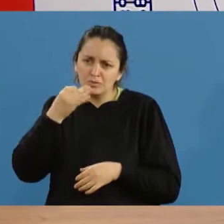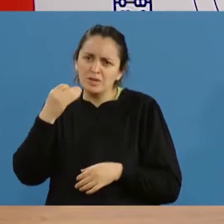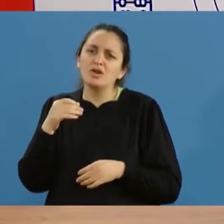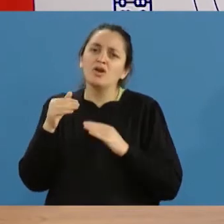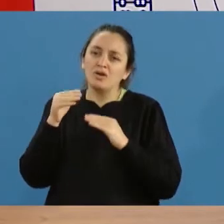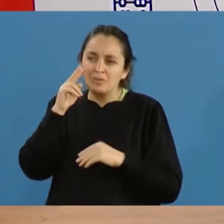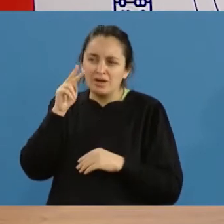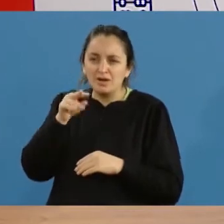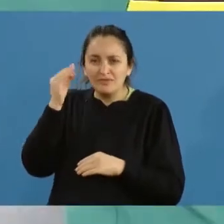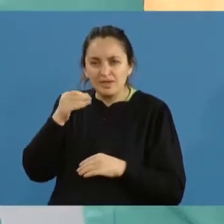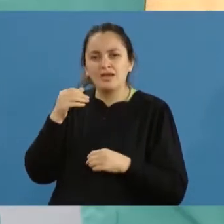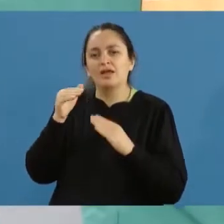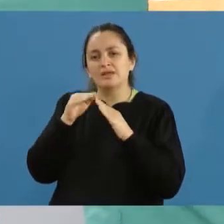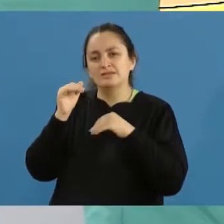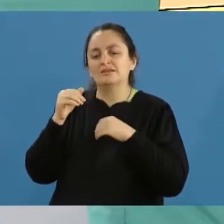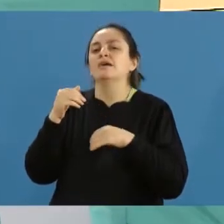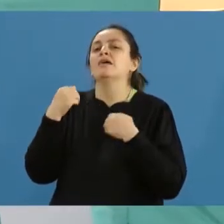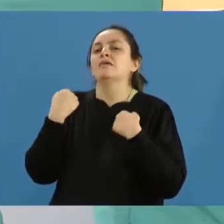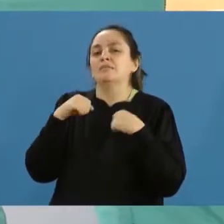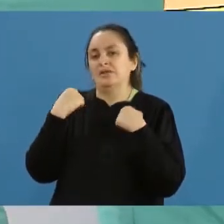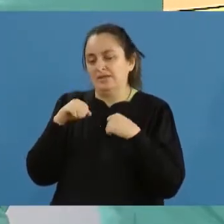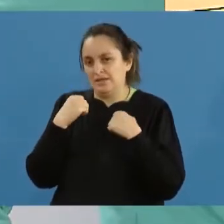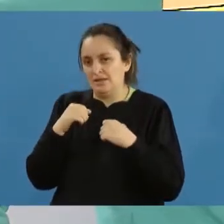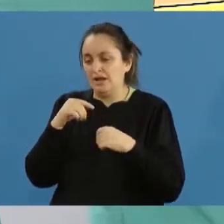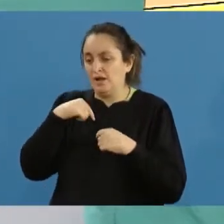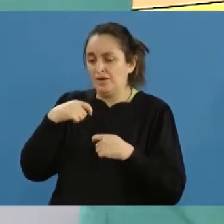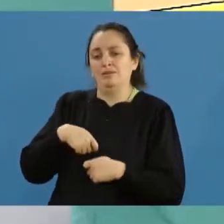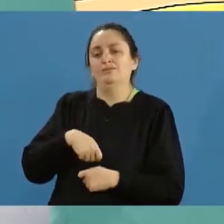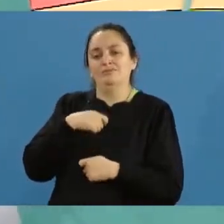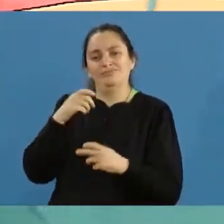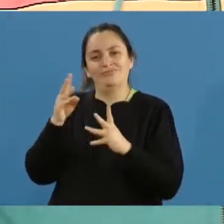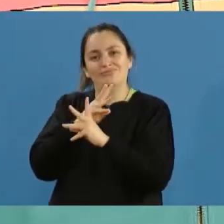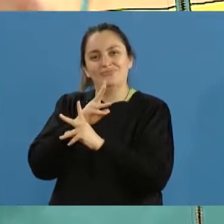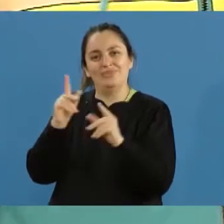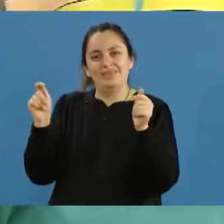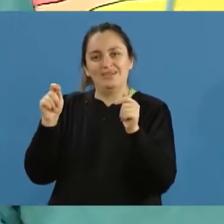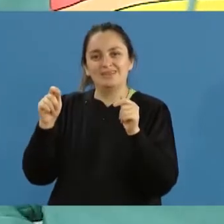ahora hemos llegado al cierre del programa. Así que nos vemos en el